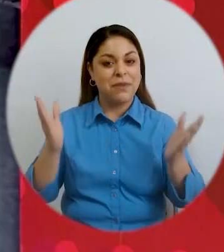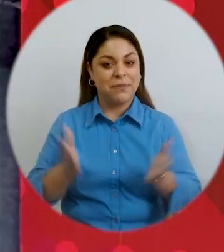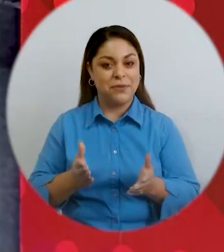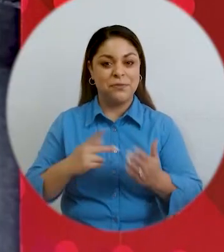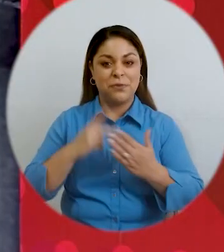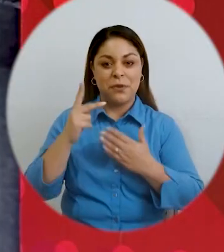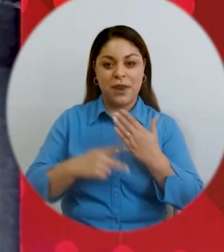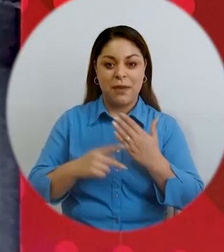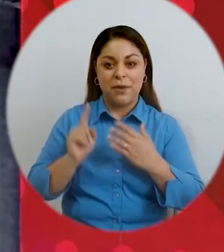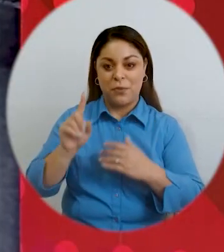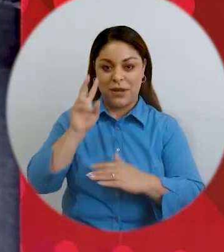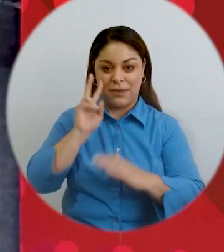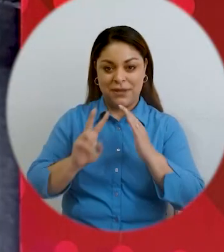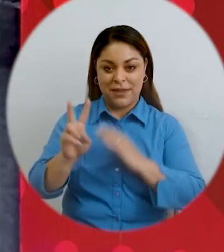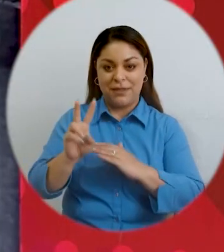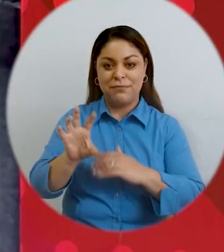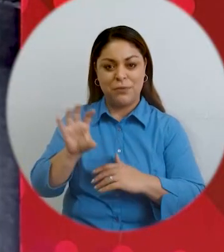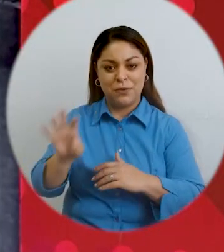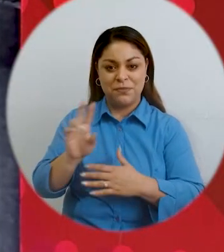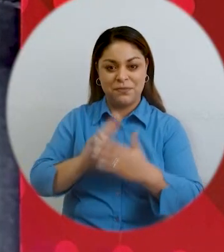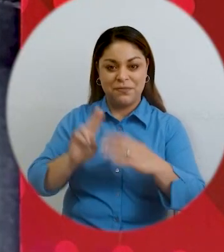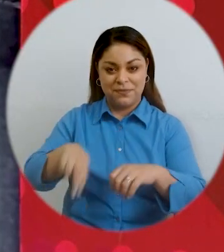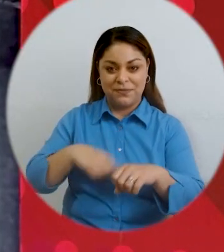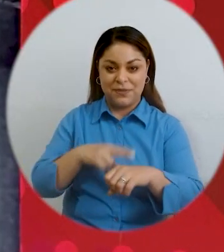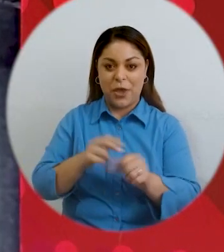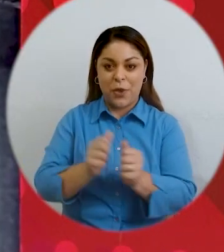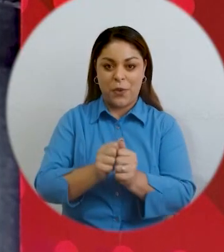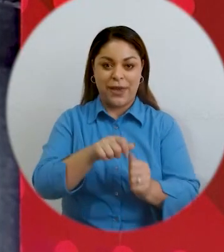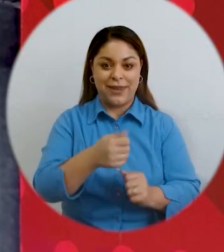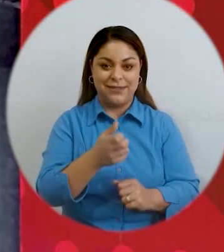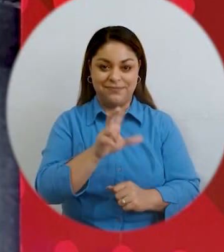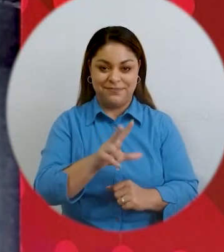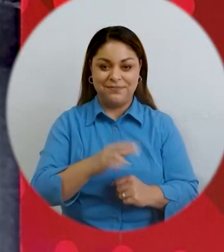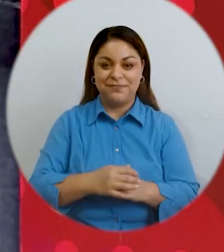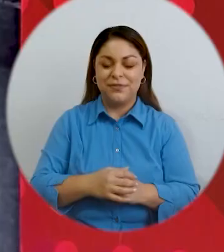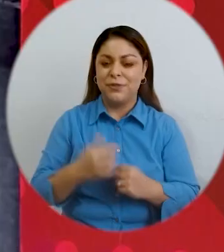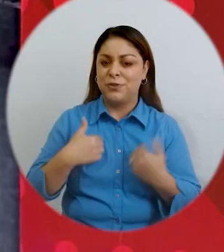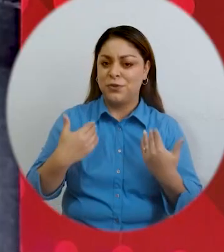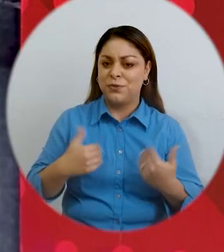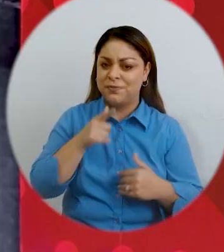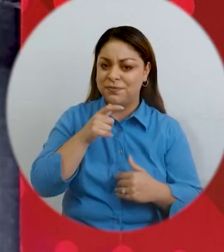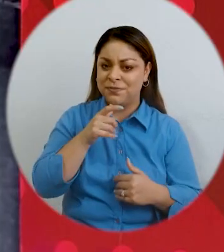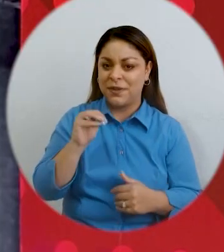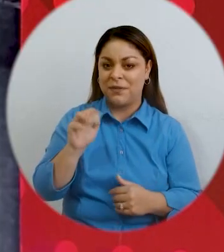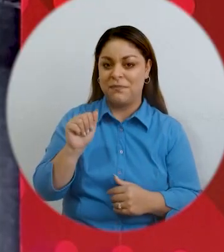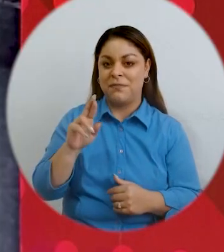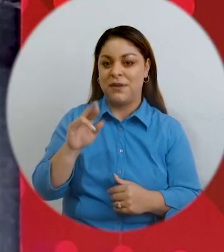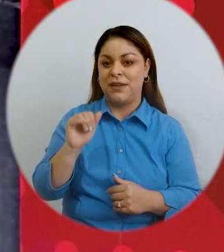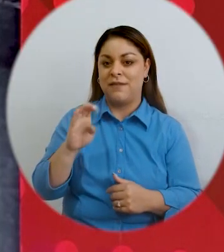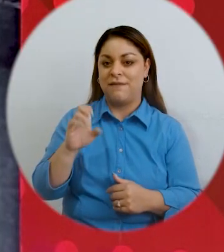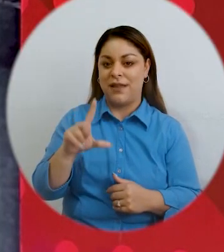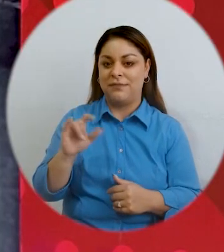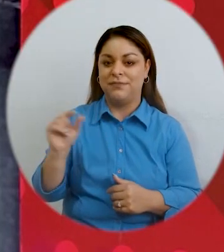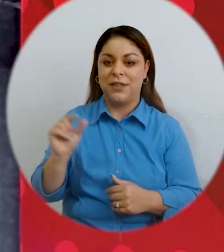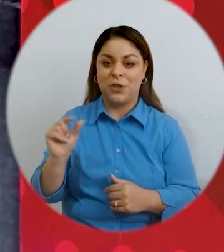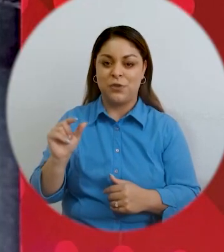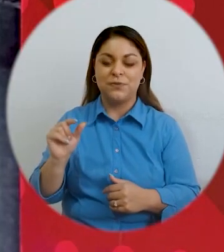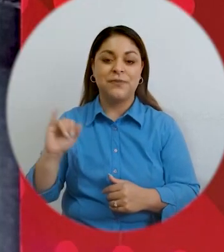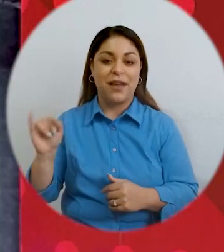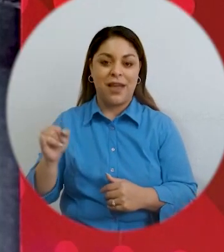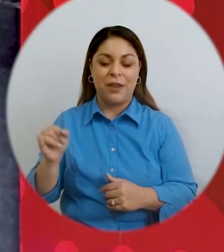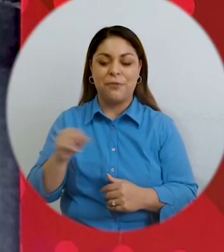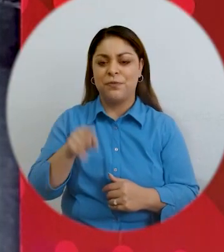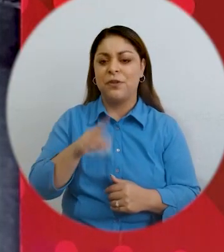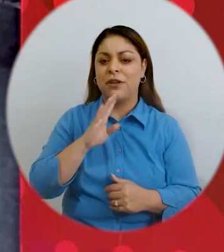bienvenidos a una edición más de Una Mirada, el programa de la Universidad Nacional y de SINARTE. Mi nombre es Maribel Quiroz Jara y hoy